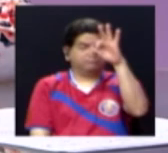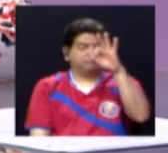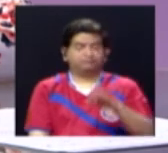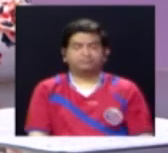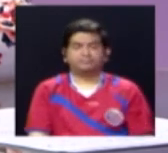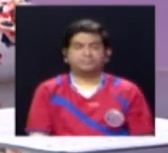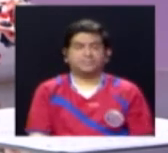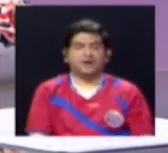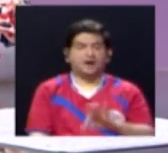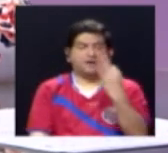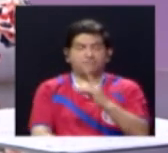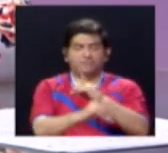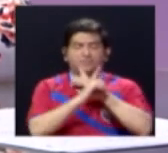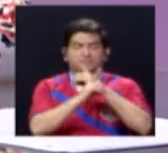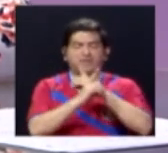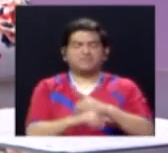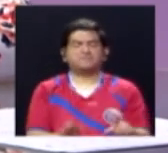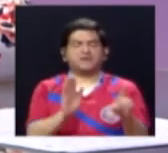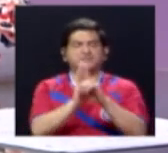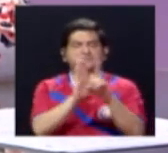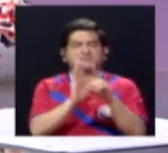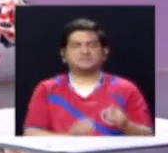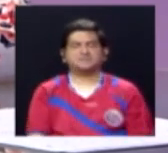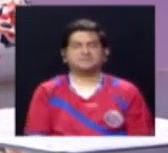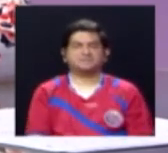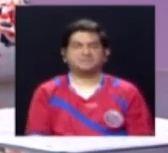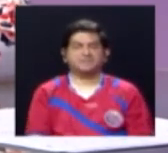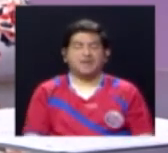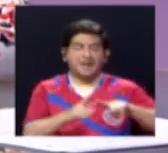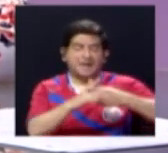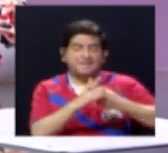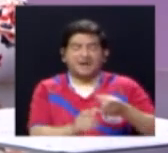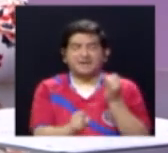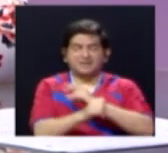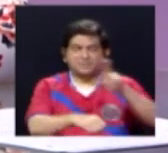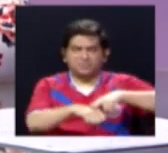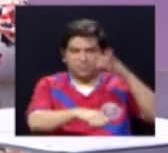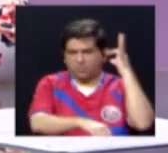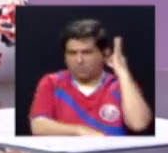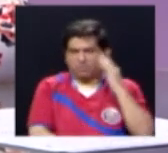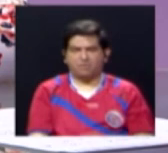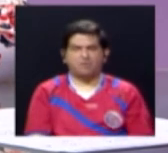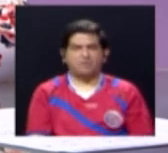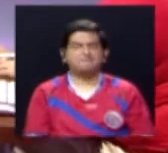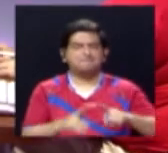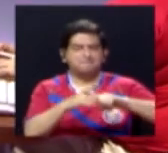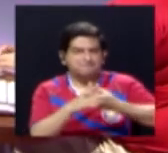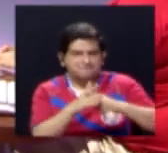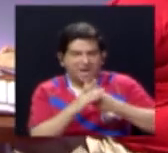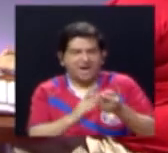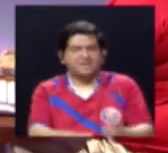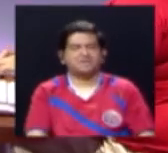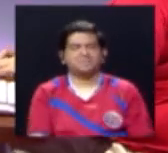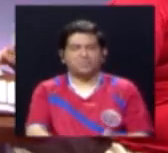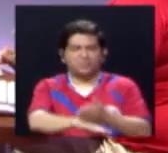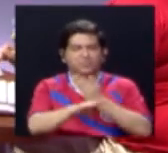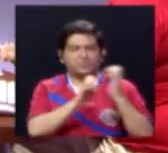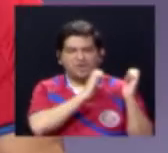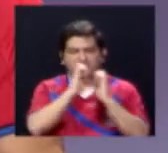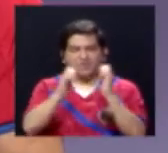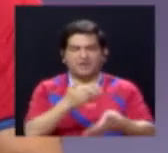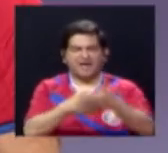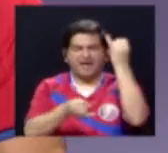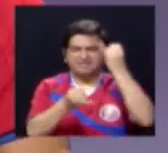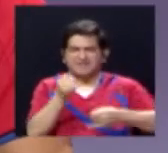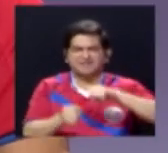mejores rutas para defender sus derechos y que el 20 anís mod el inamu siga siendo un mecanismo de avance estrategias antes de